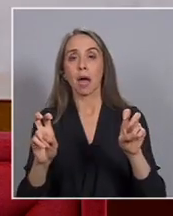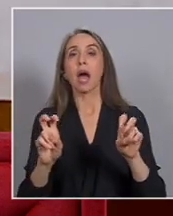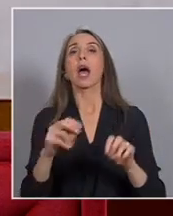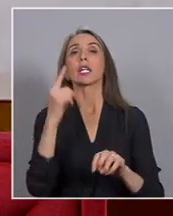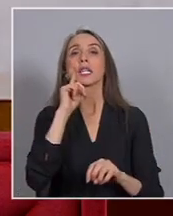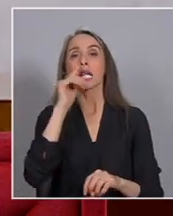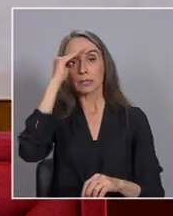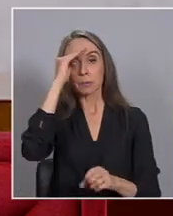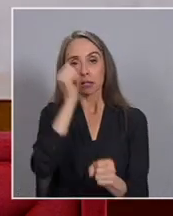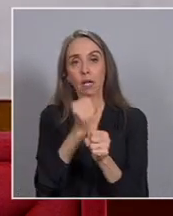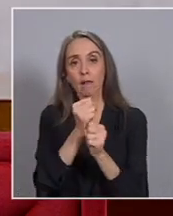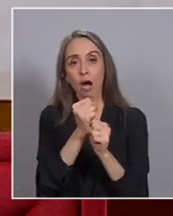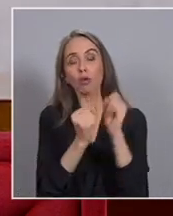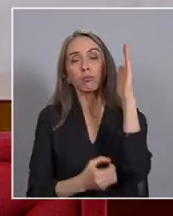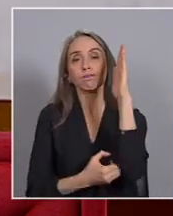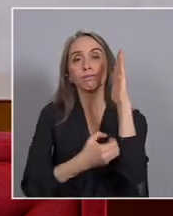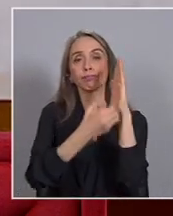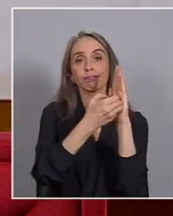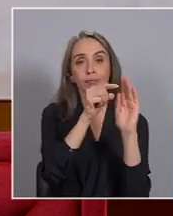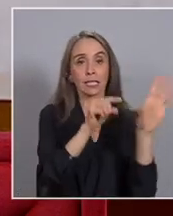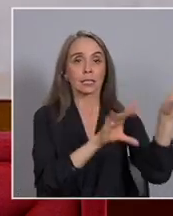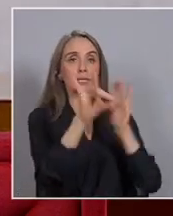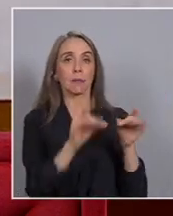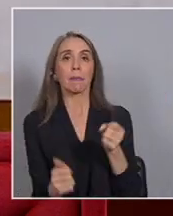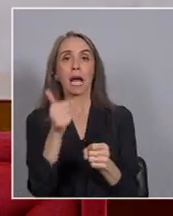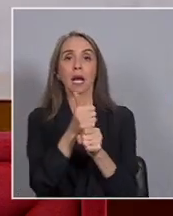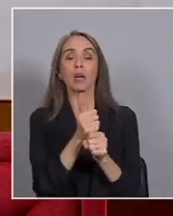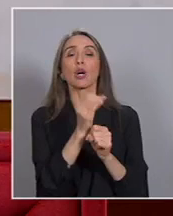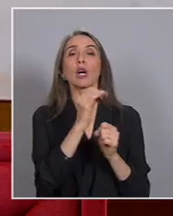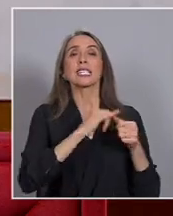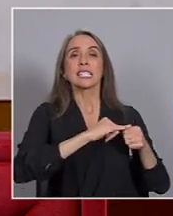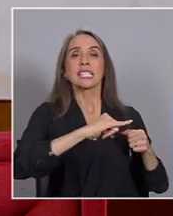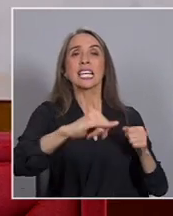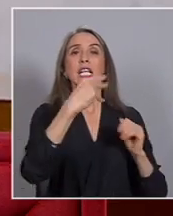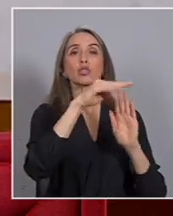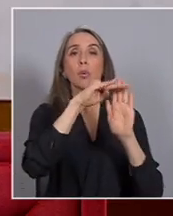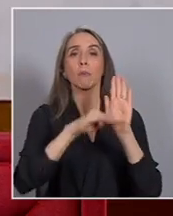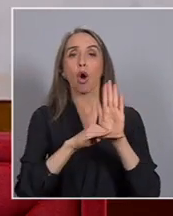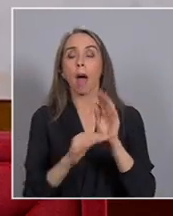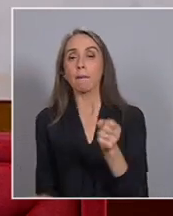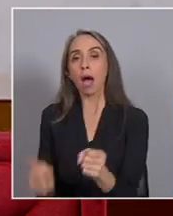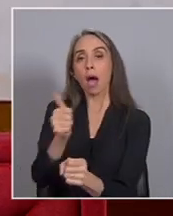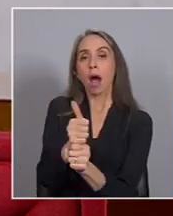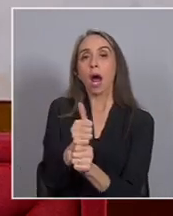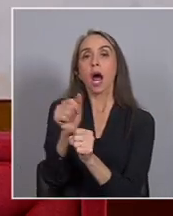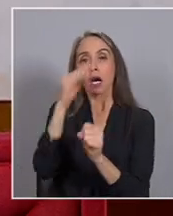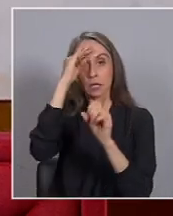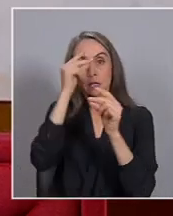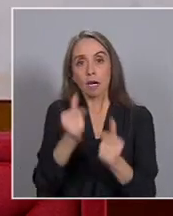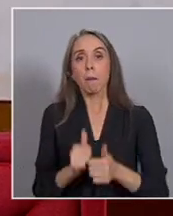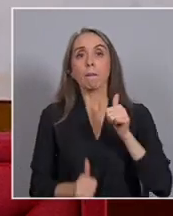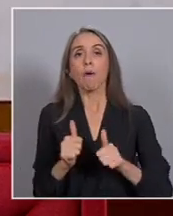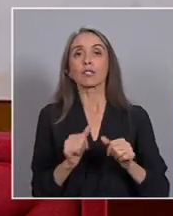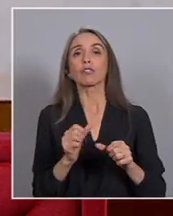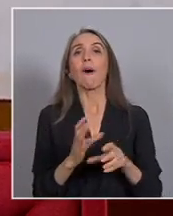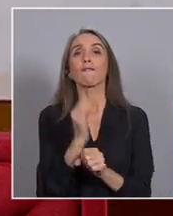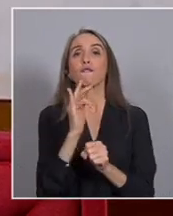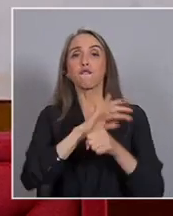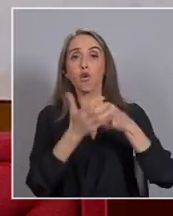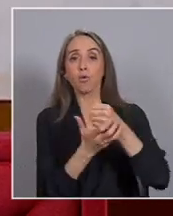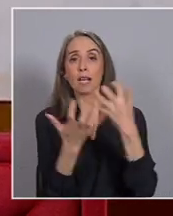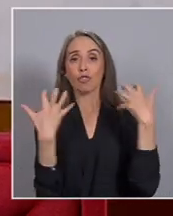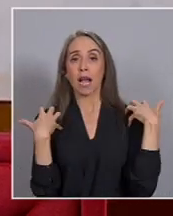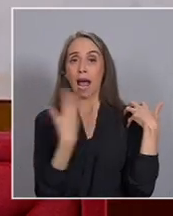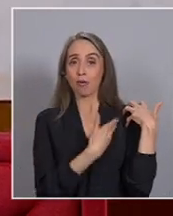y trayectoria, generando de esta manera estabilidad programática y profesionalización de fundaciones que cumplen una tremenda